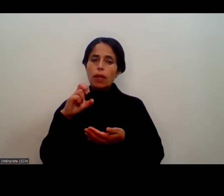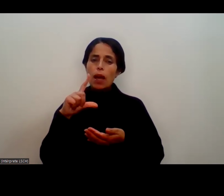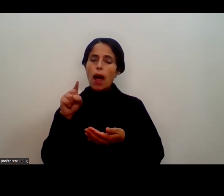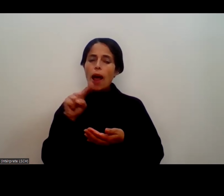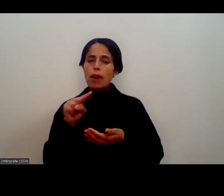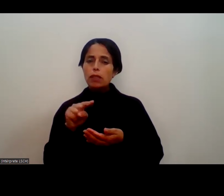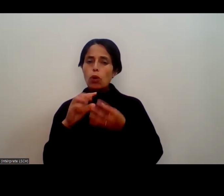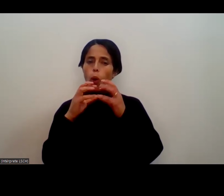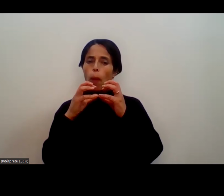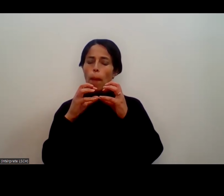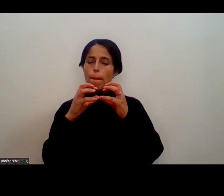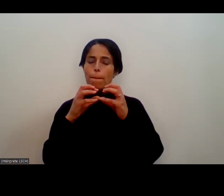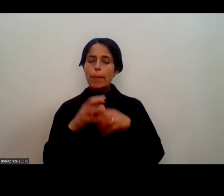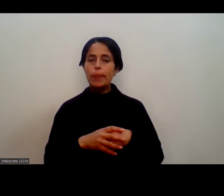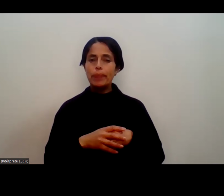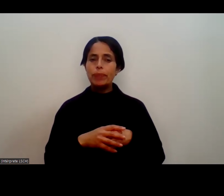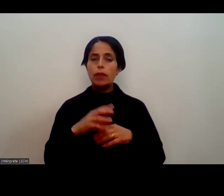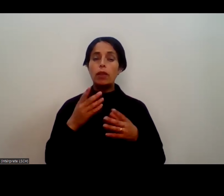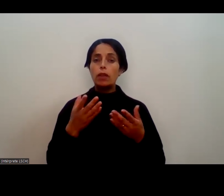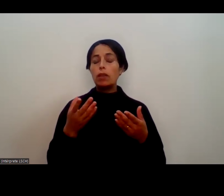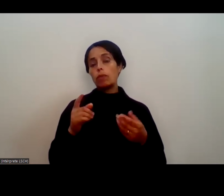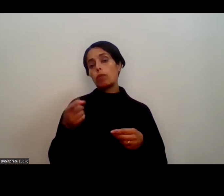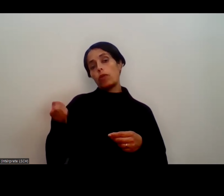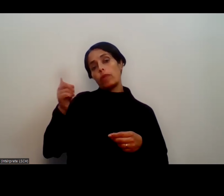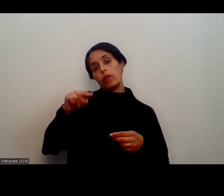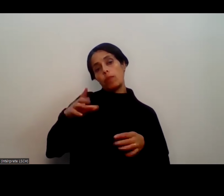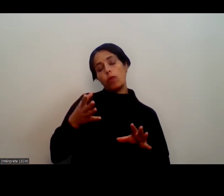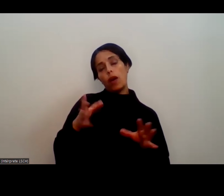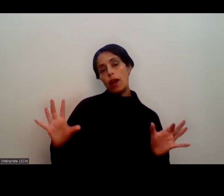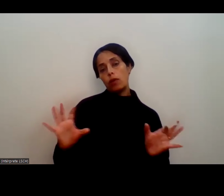a retomar la idea de el nexo